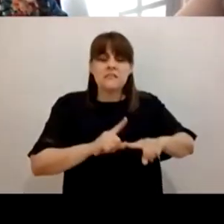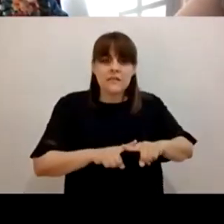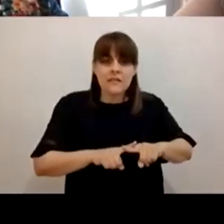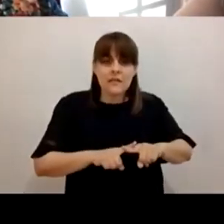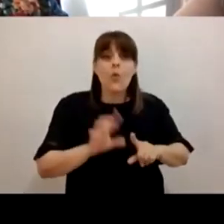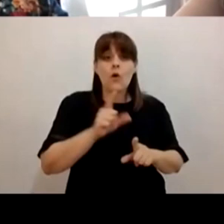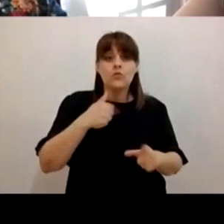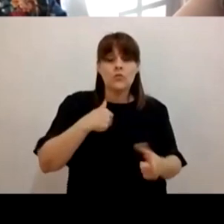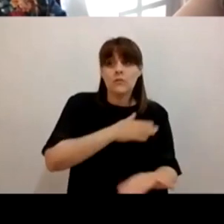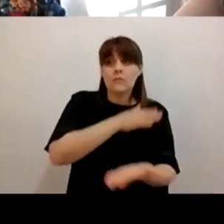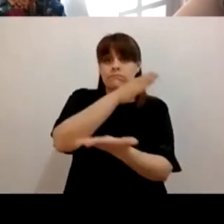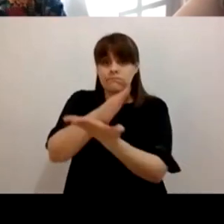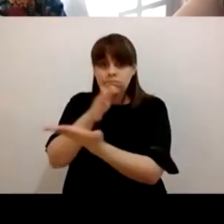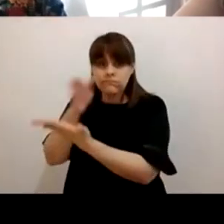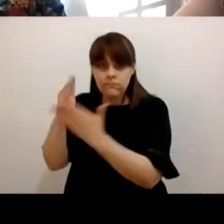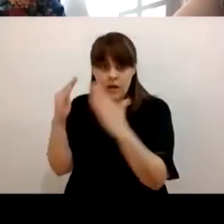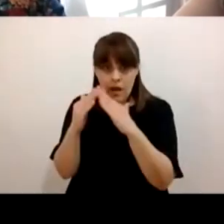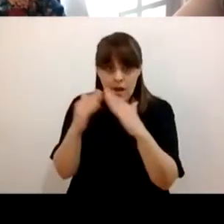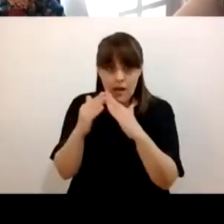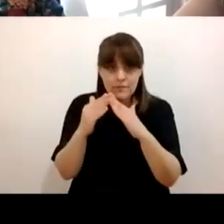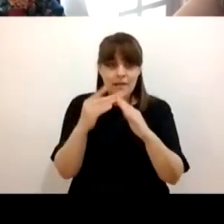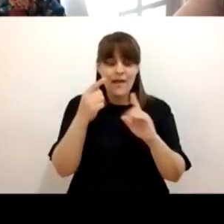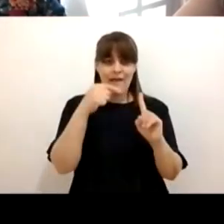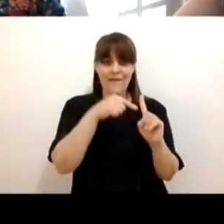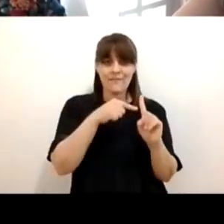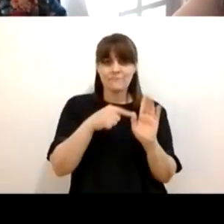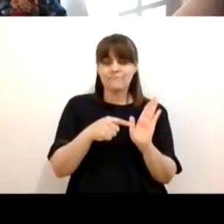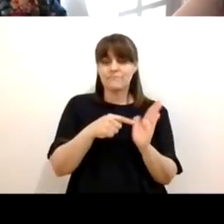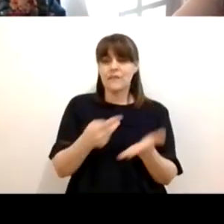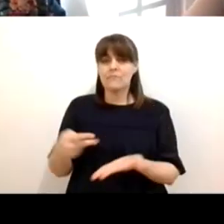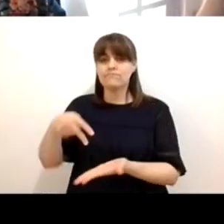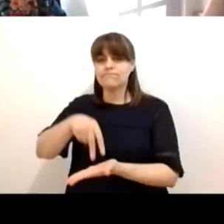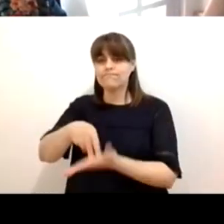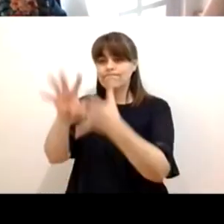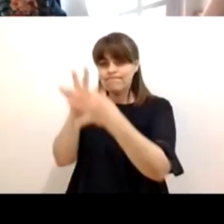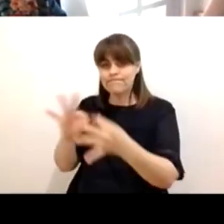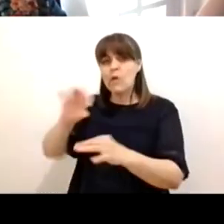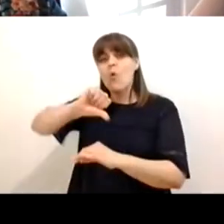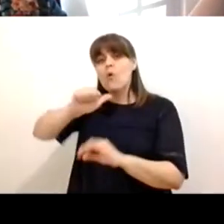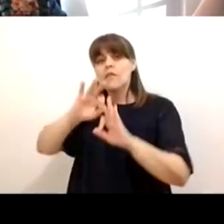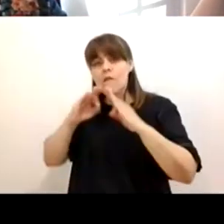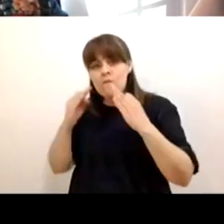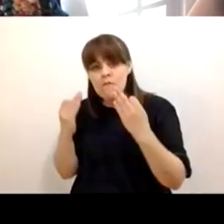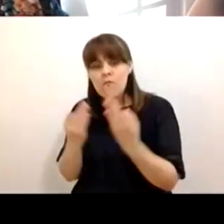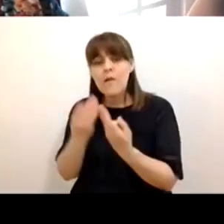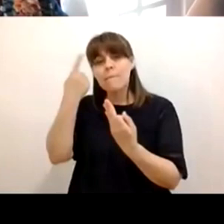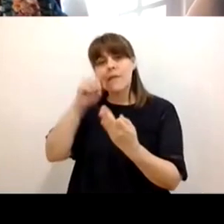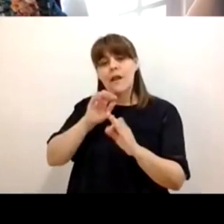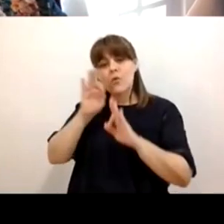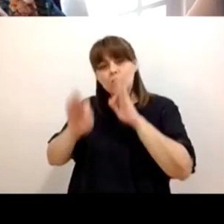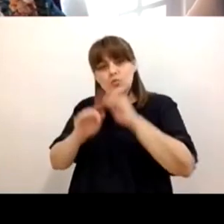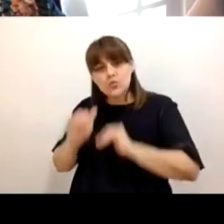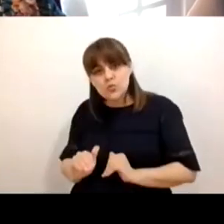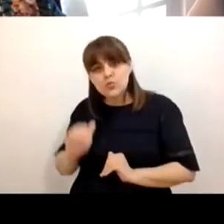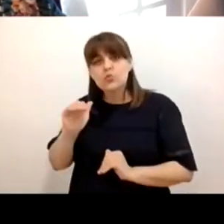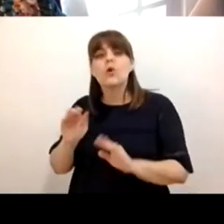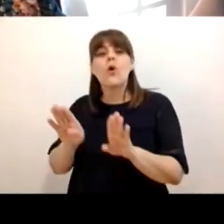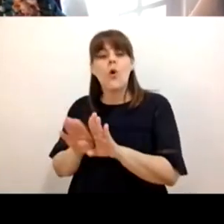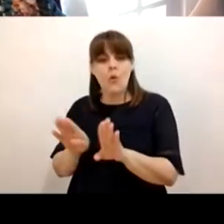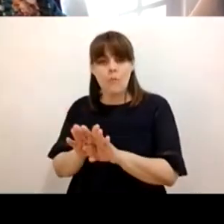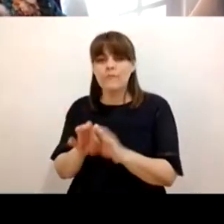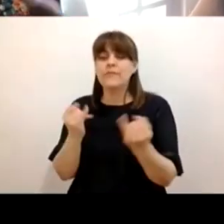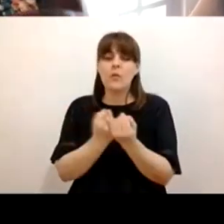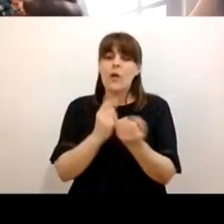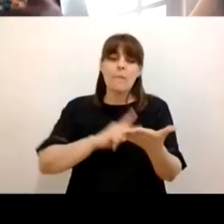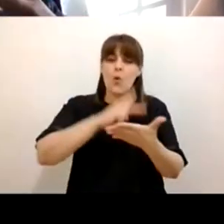domiciliarias lo que hacen es que muestran otro panorama digamos de alternativas de crianza lo mismo ocurre con algunos programas por